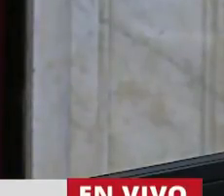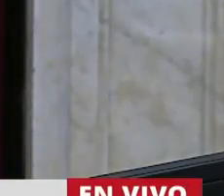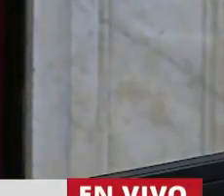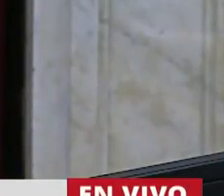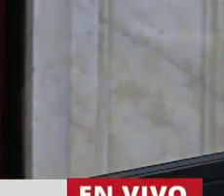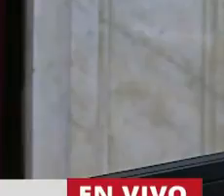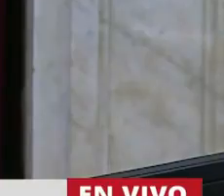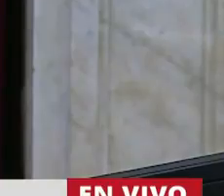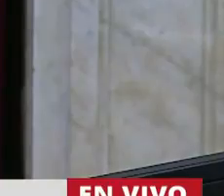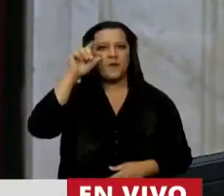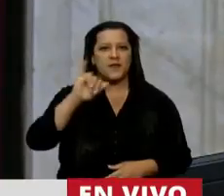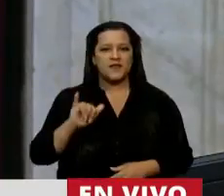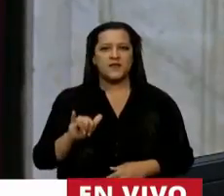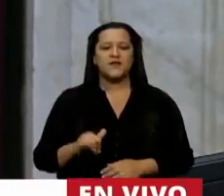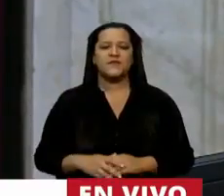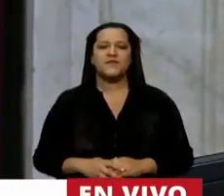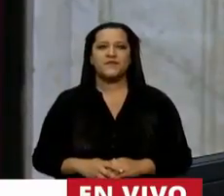Esteves.